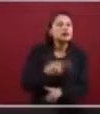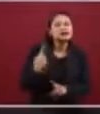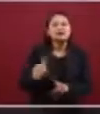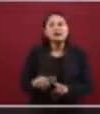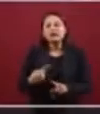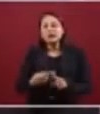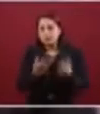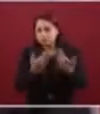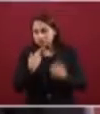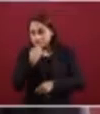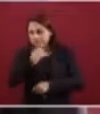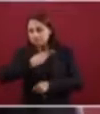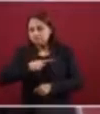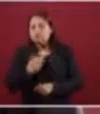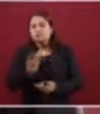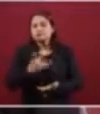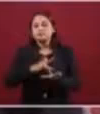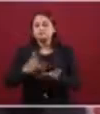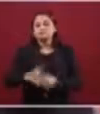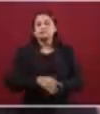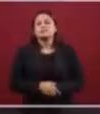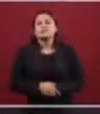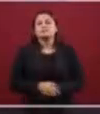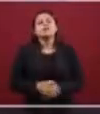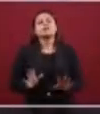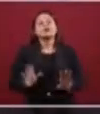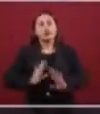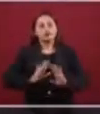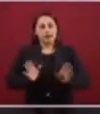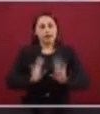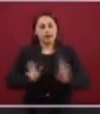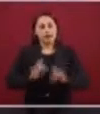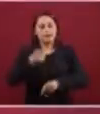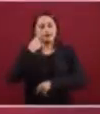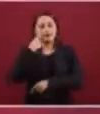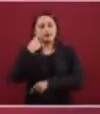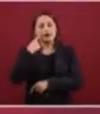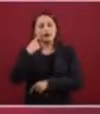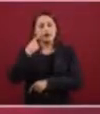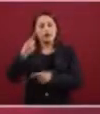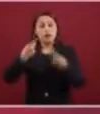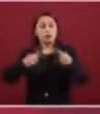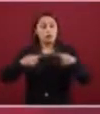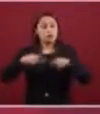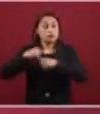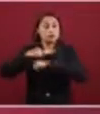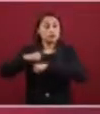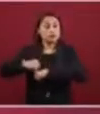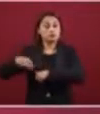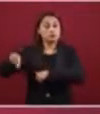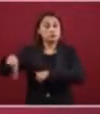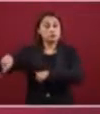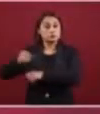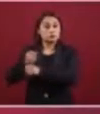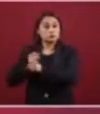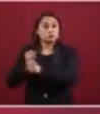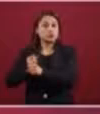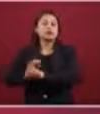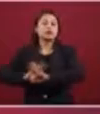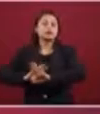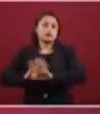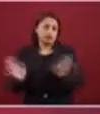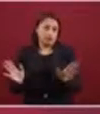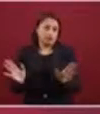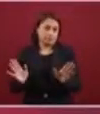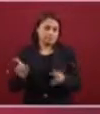extienden estas señalamientos? Pues mira, las autoridades competentes ya están tomando cartas en el asunto. Es un caso que está en investigación ahora,